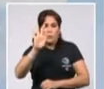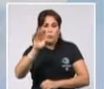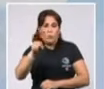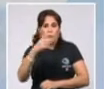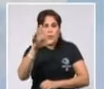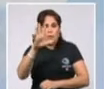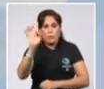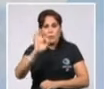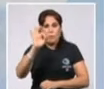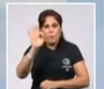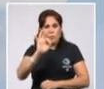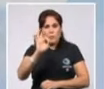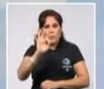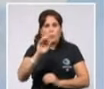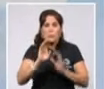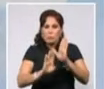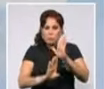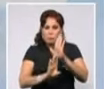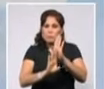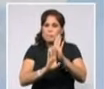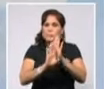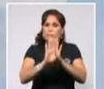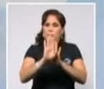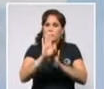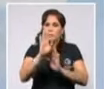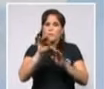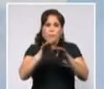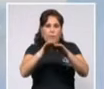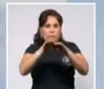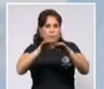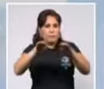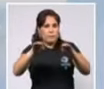98,5%, con una evolución clínica estable.